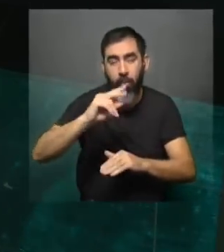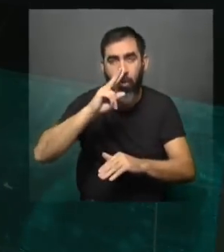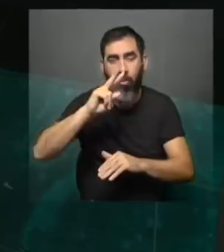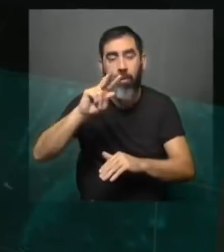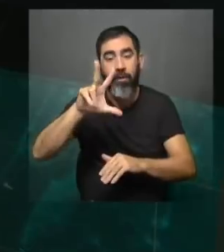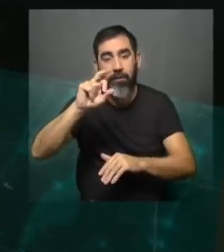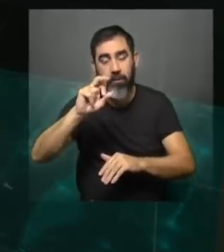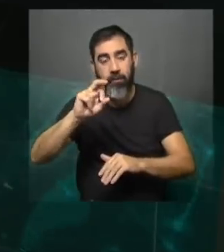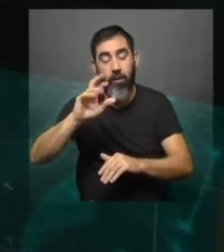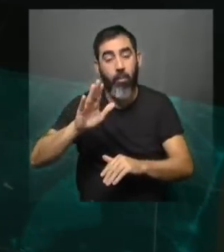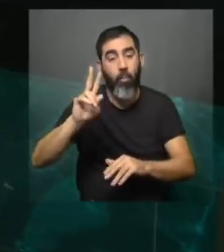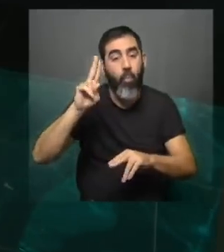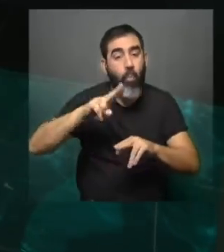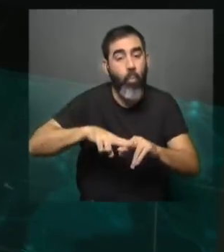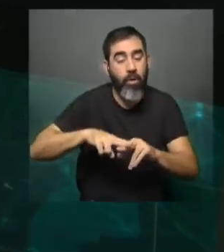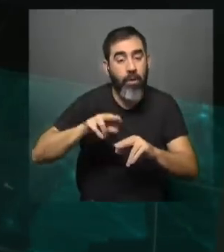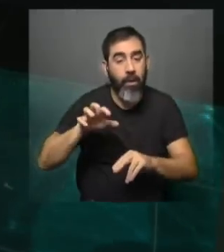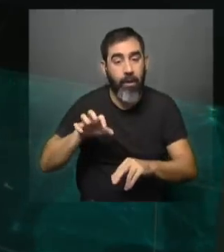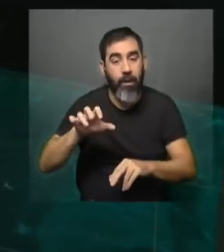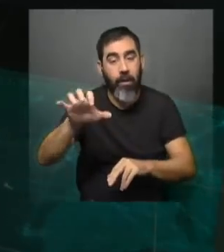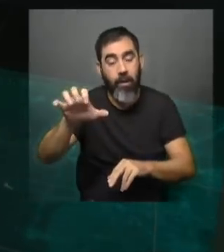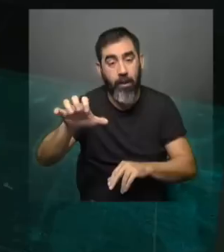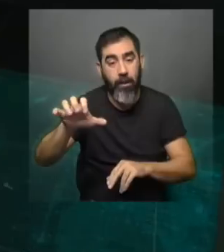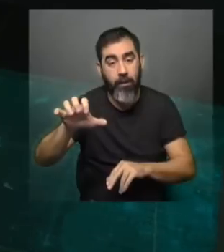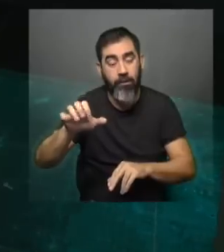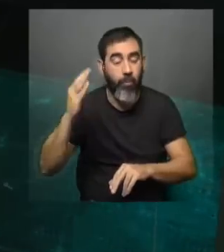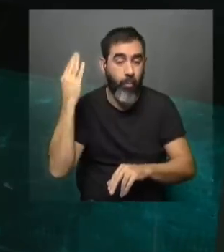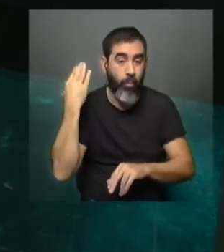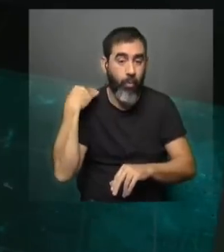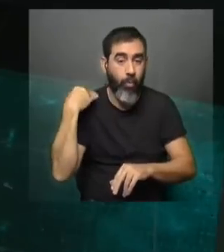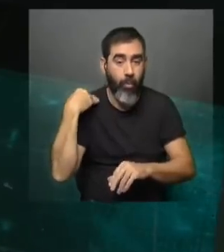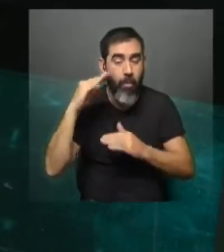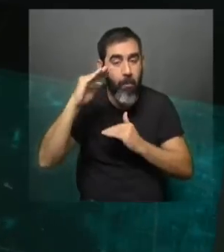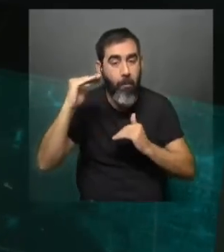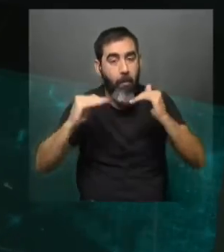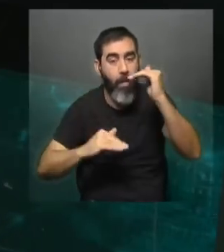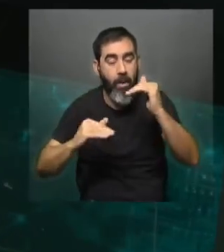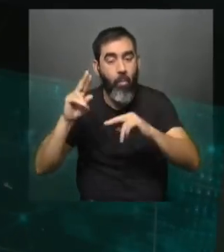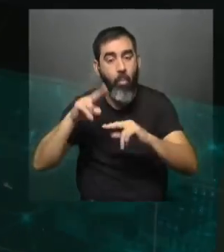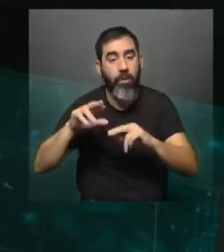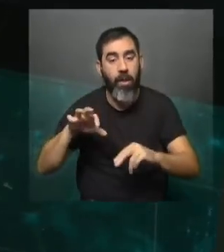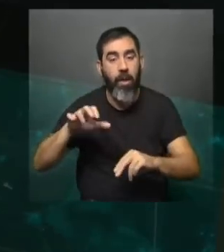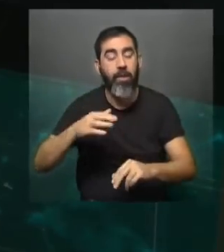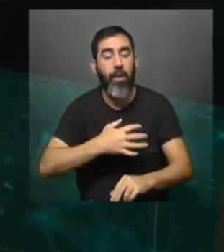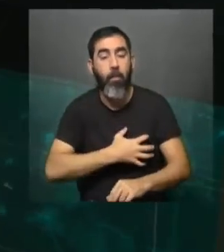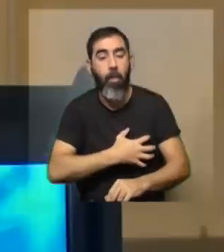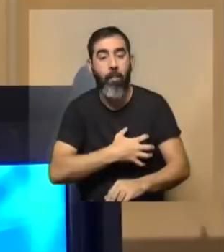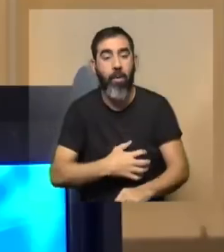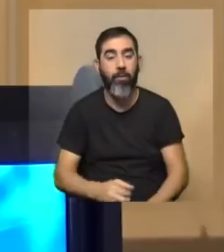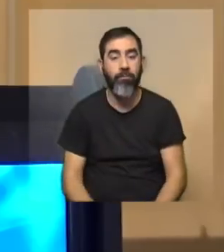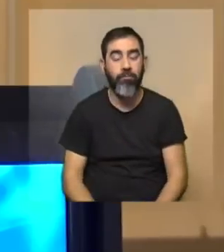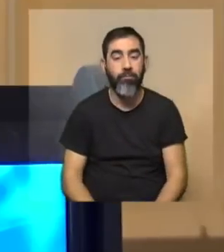2030 la muerte por cáncer de pulmón va a ser superior a la muerte de cáncer de mama